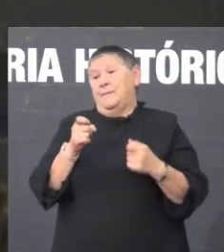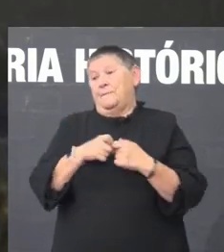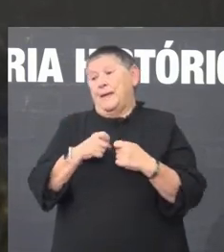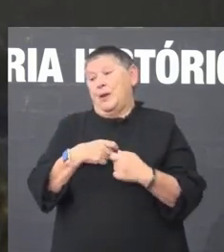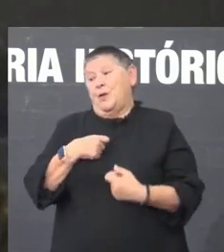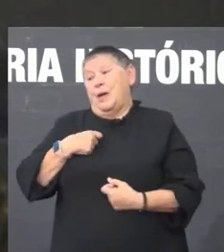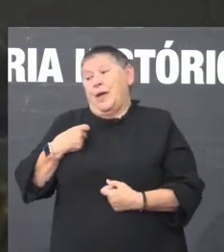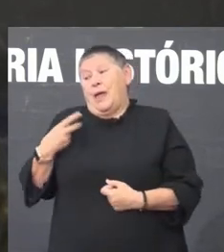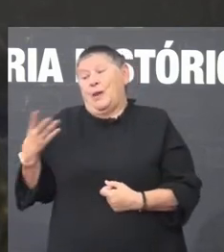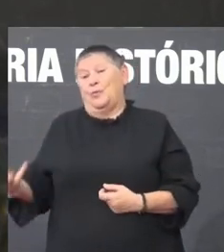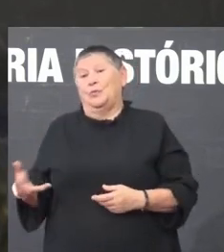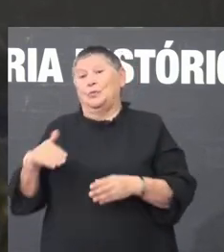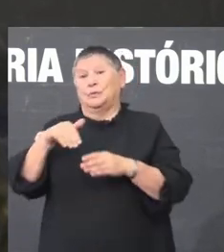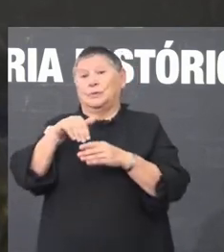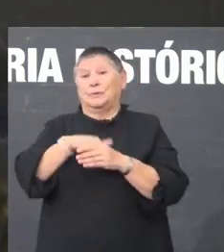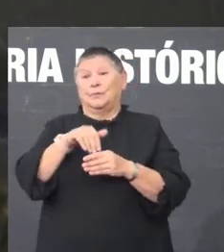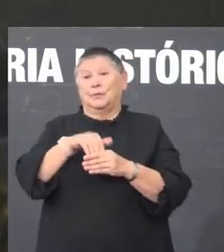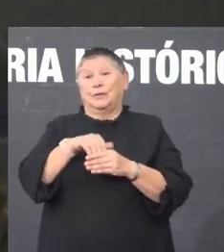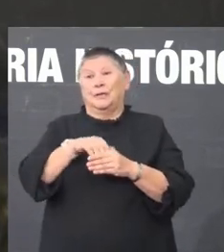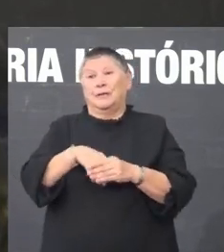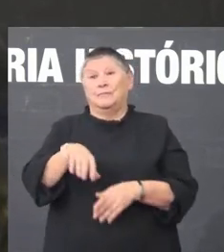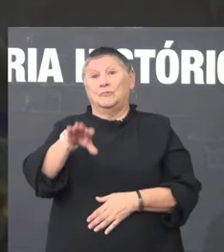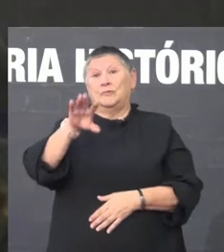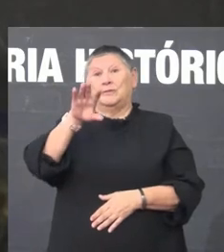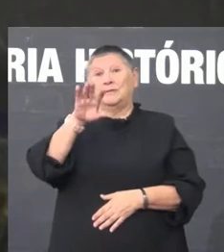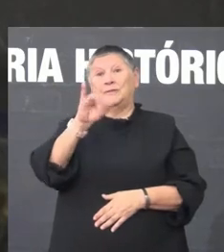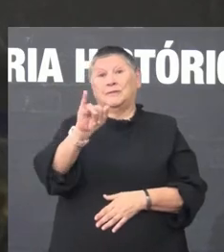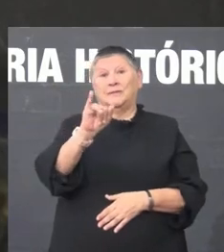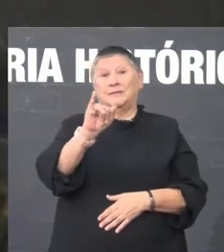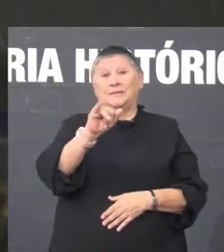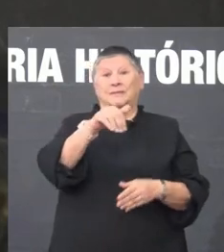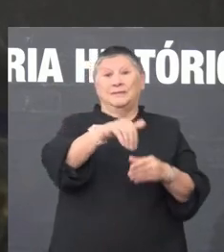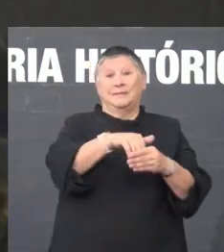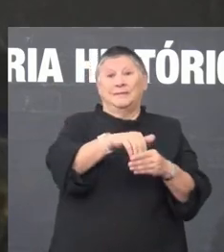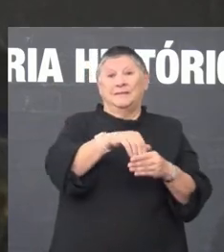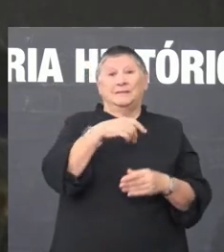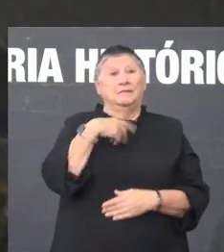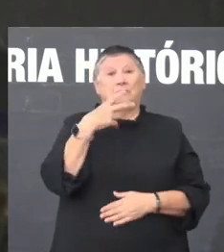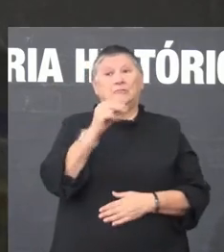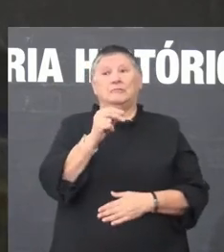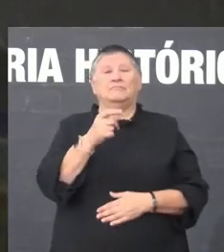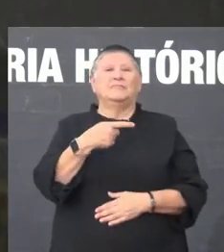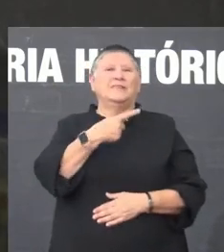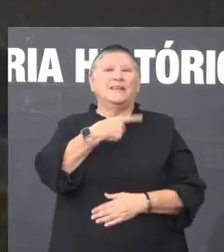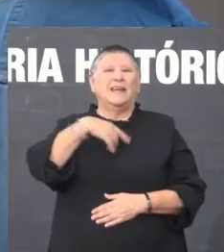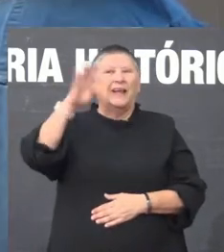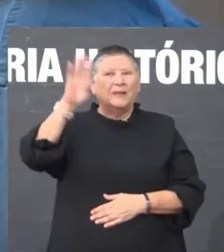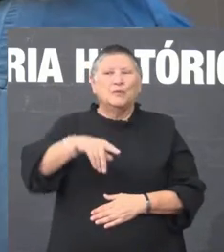votamos sí a la Constitución española, en Cataluña fuimos pocos.